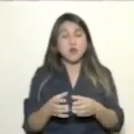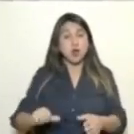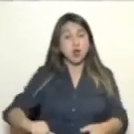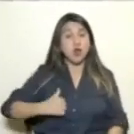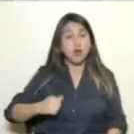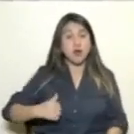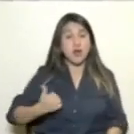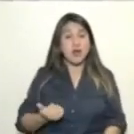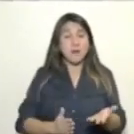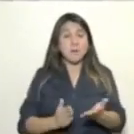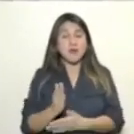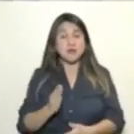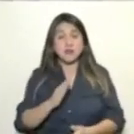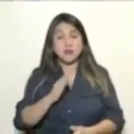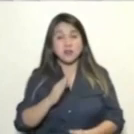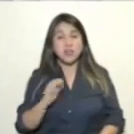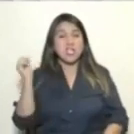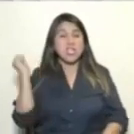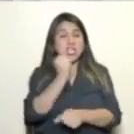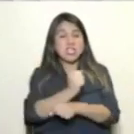que empezaron con inscripción traición.